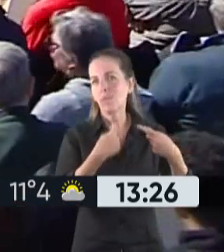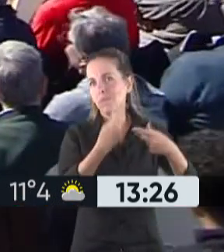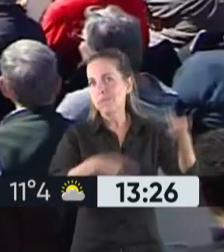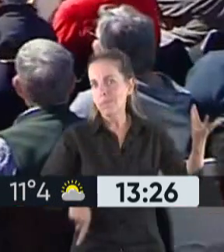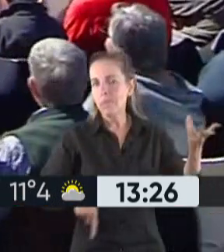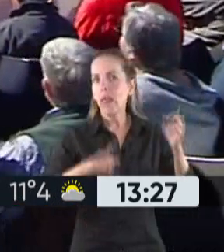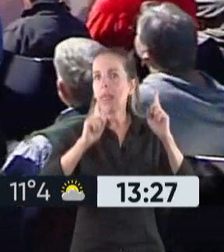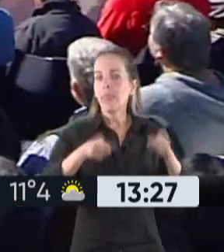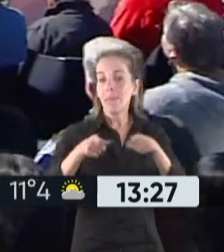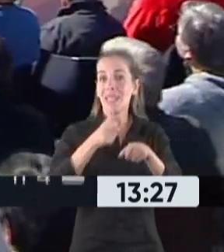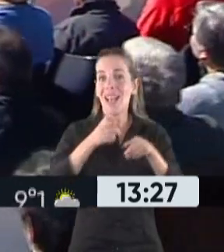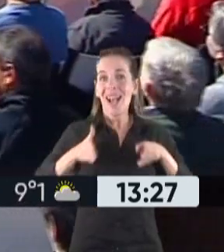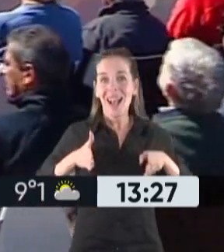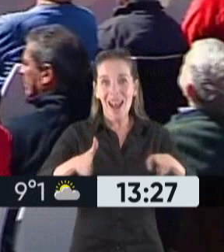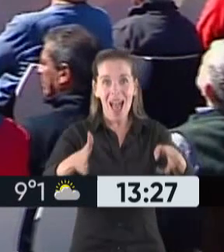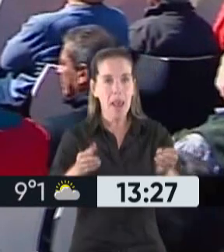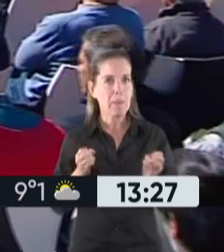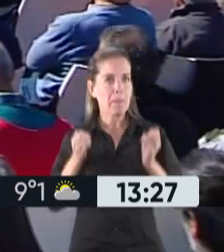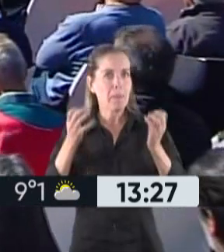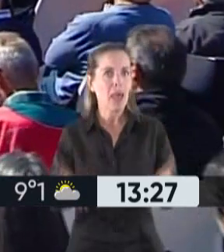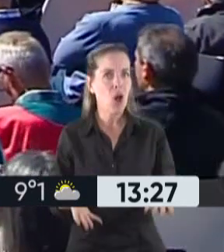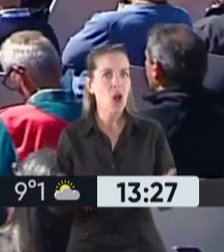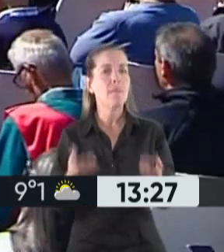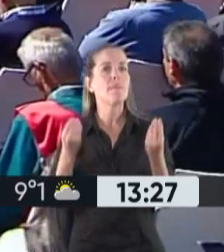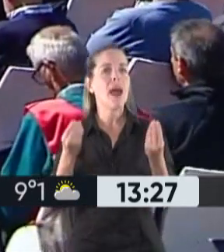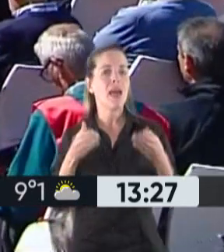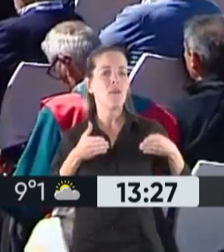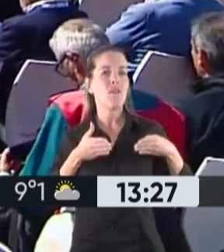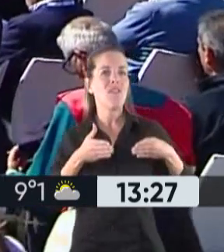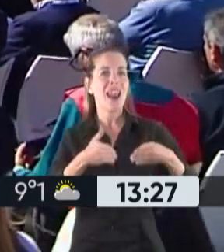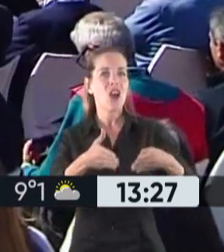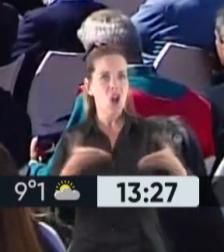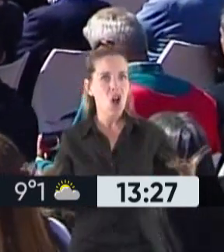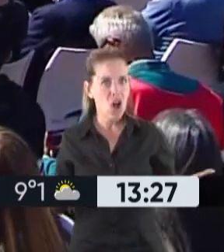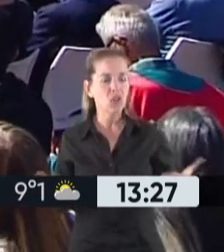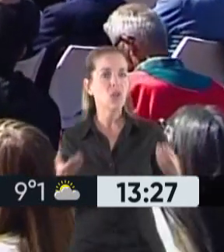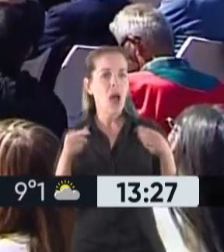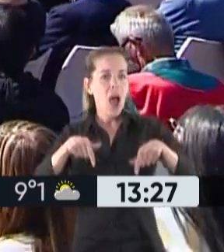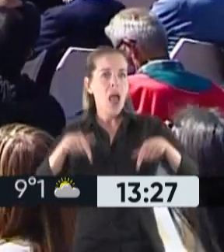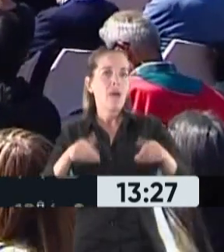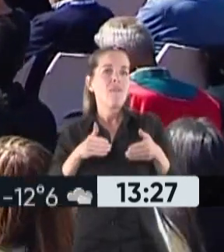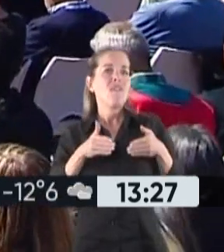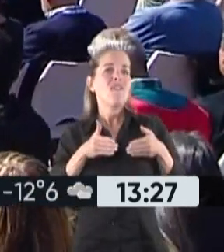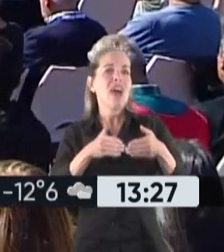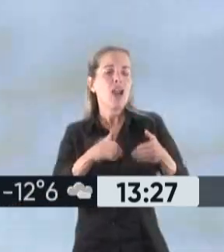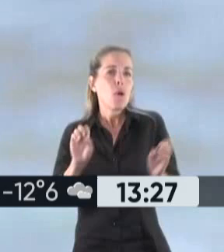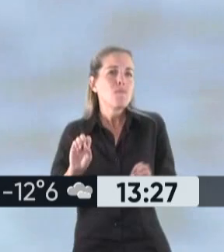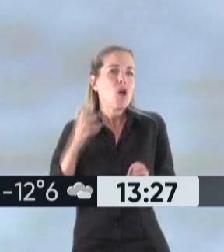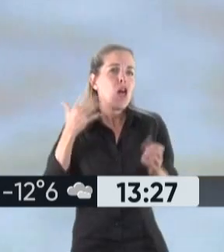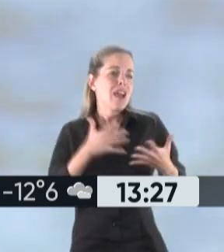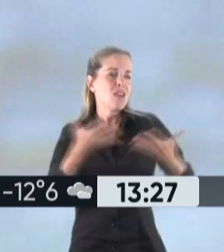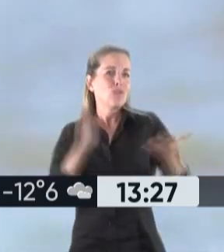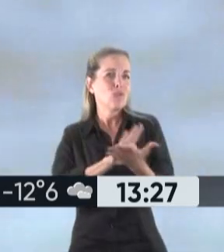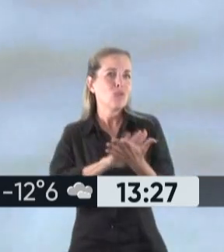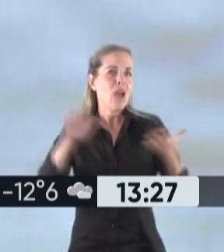También mejoran las condiciones de navegabilidad de esos barcos. Los barcos más modernos van a encontrar en este